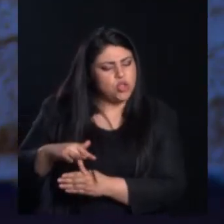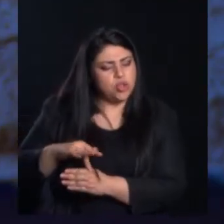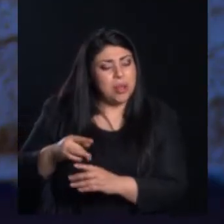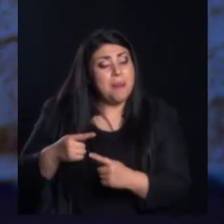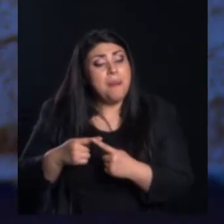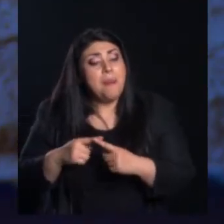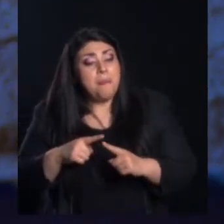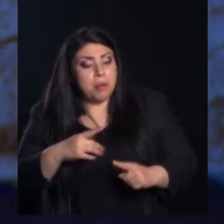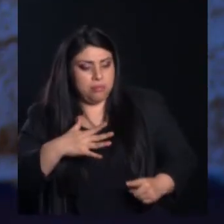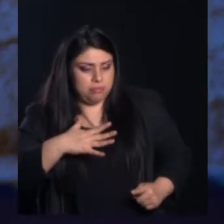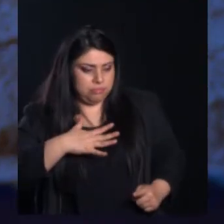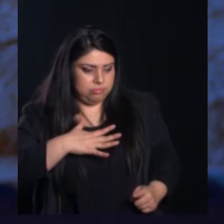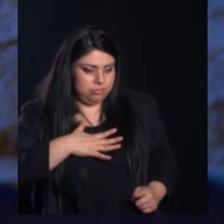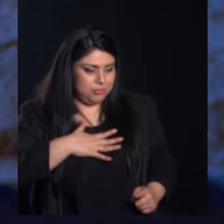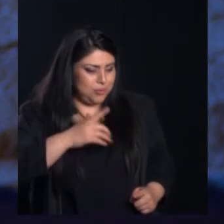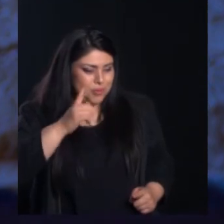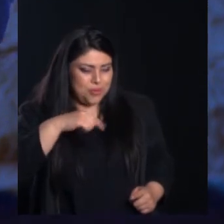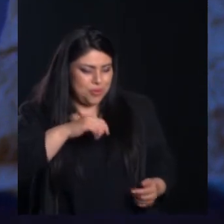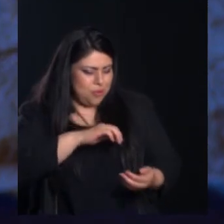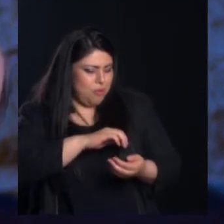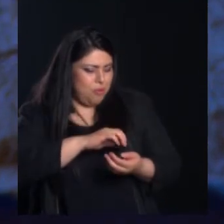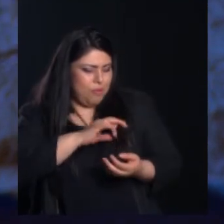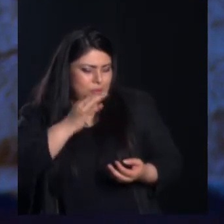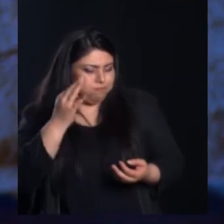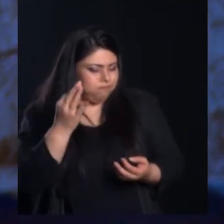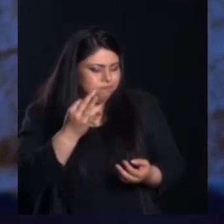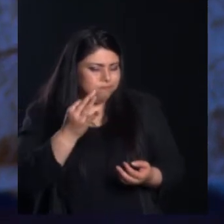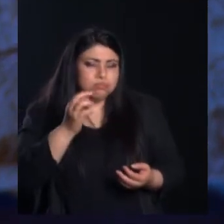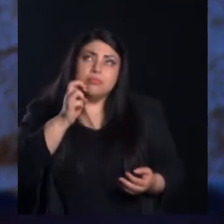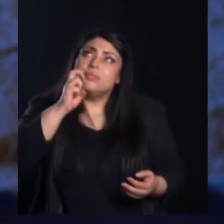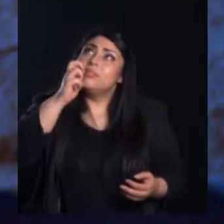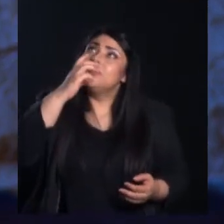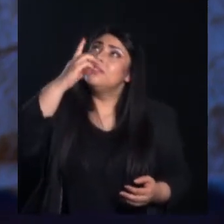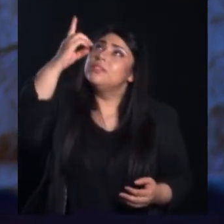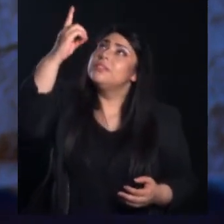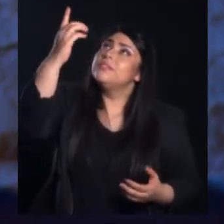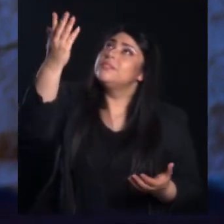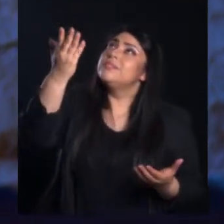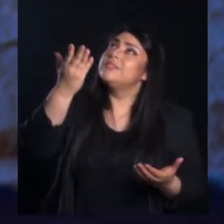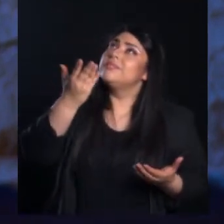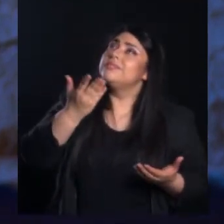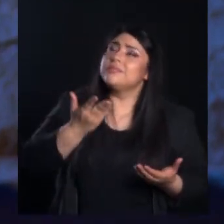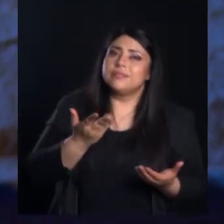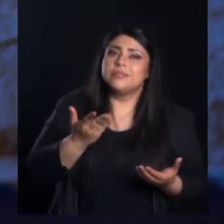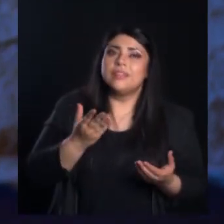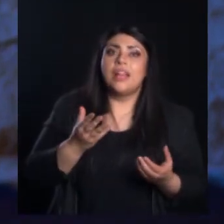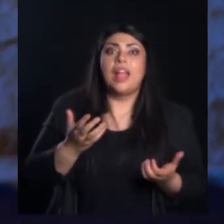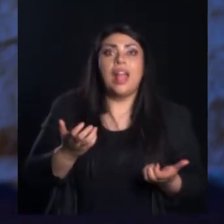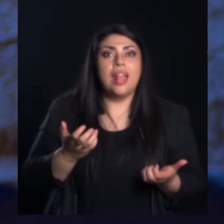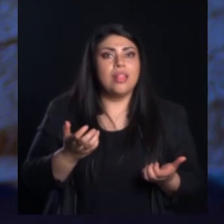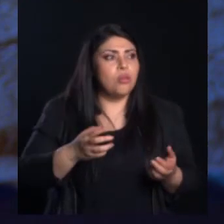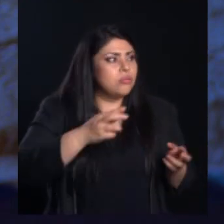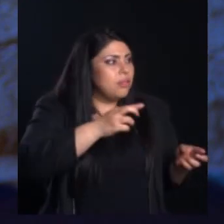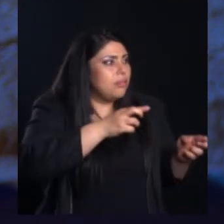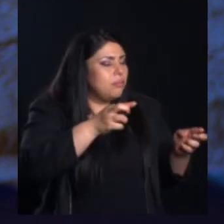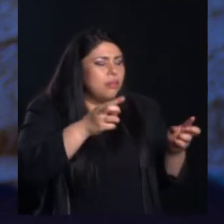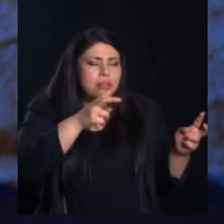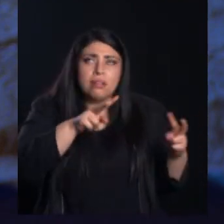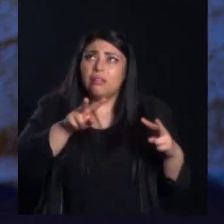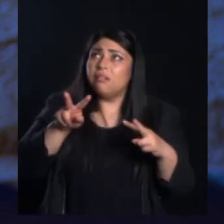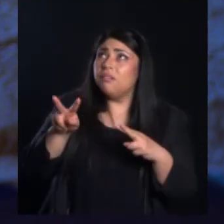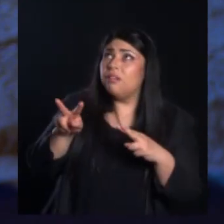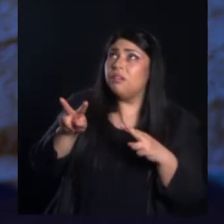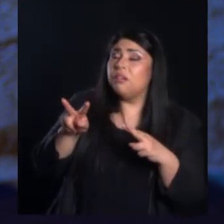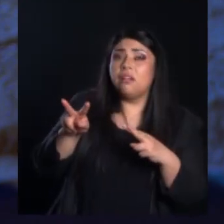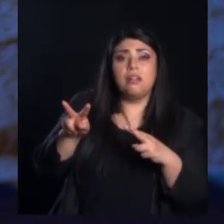no es mío sino de dios la gente lo valora más la gente se da cuenta cuando tú dices si yo